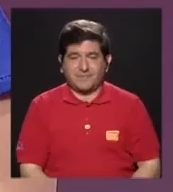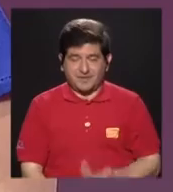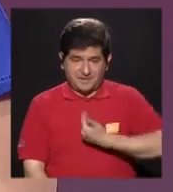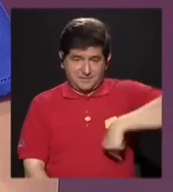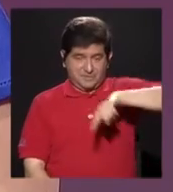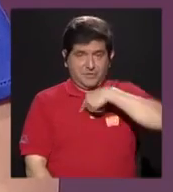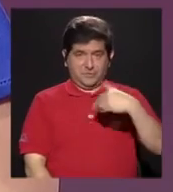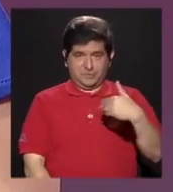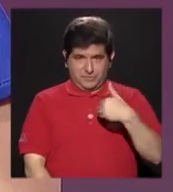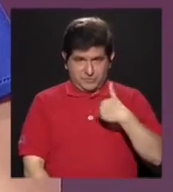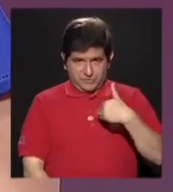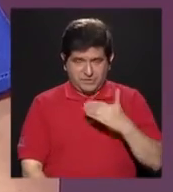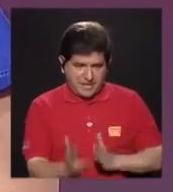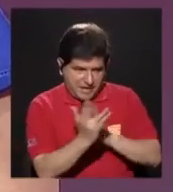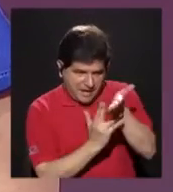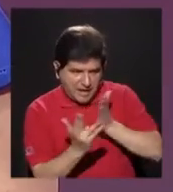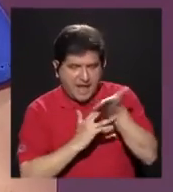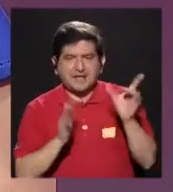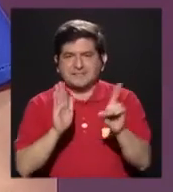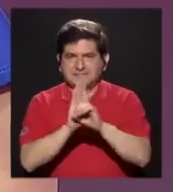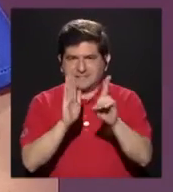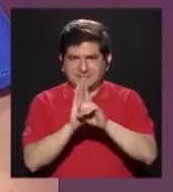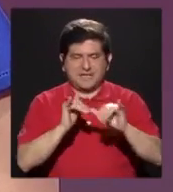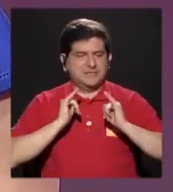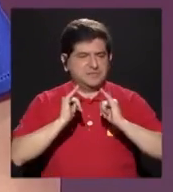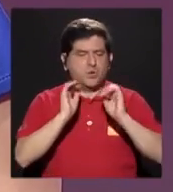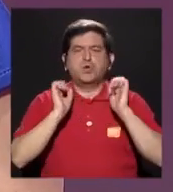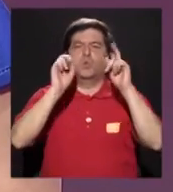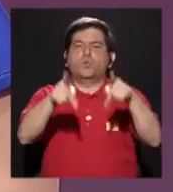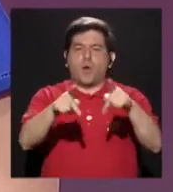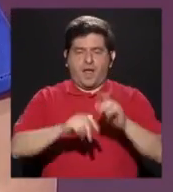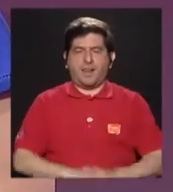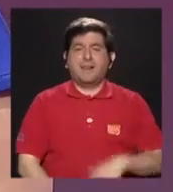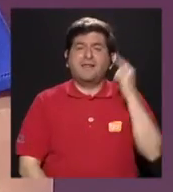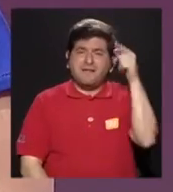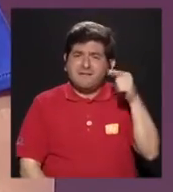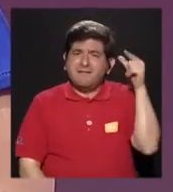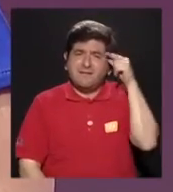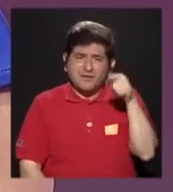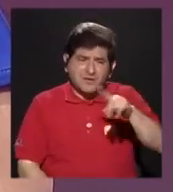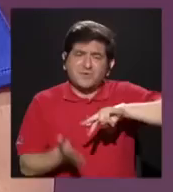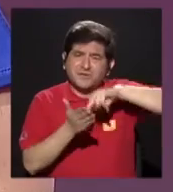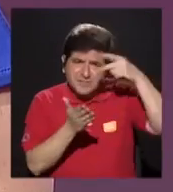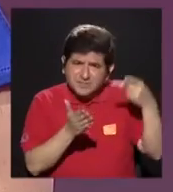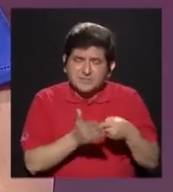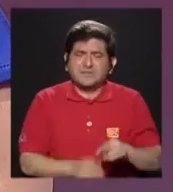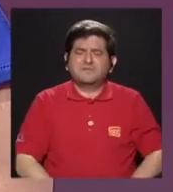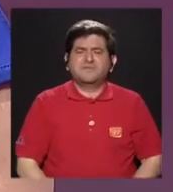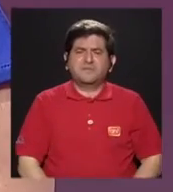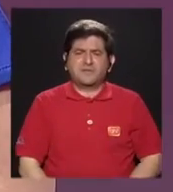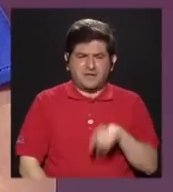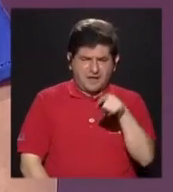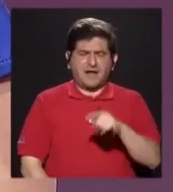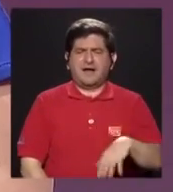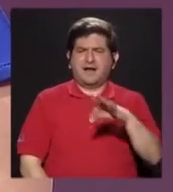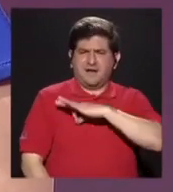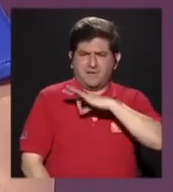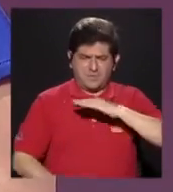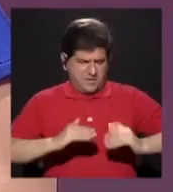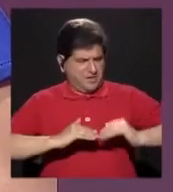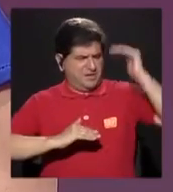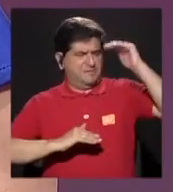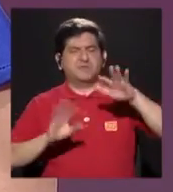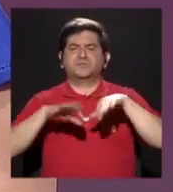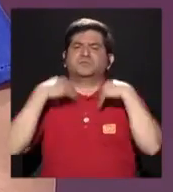las mujeres acceso a nuestros derechos e iguales oportunidades por supuesto que eso va a tener una repercusión mayor en